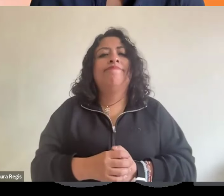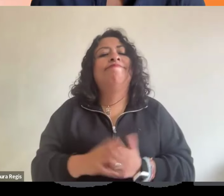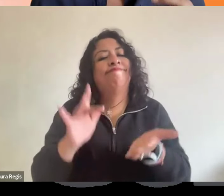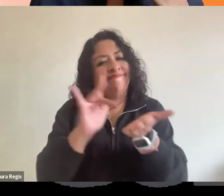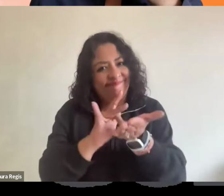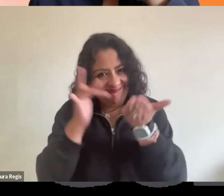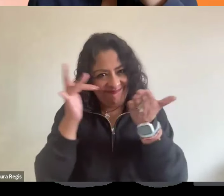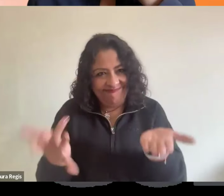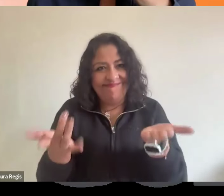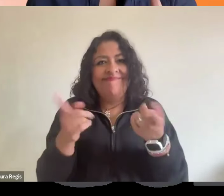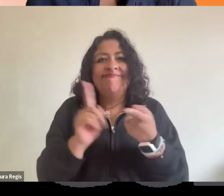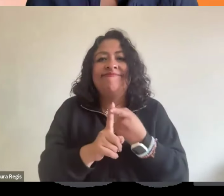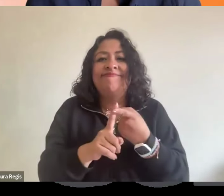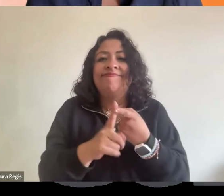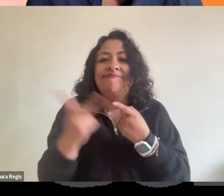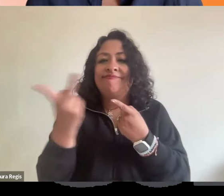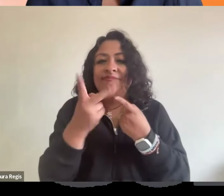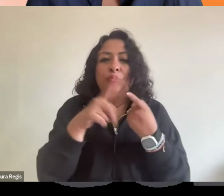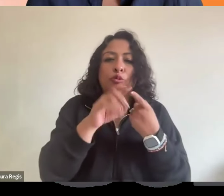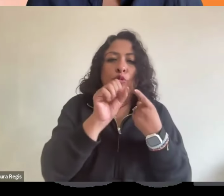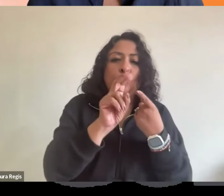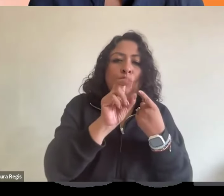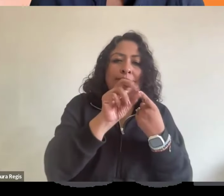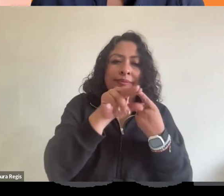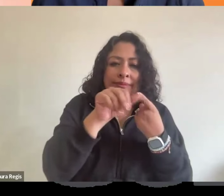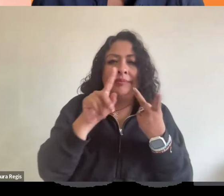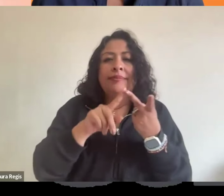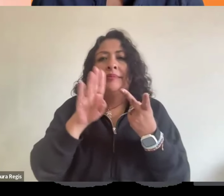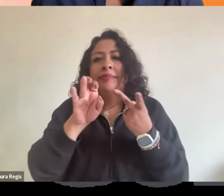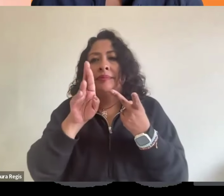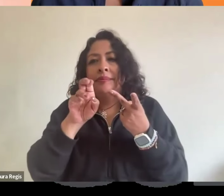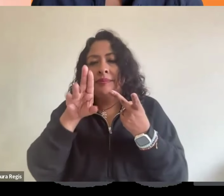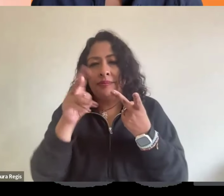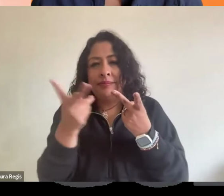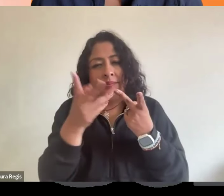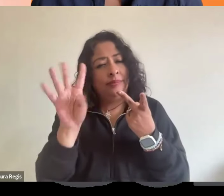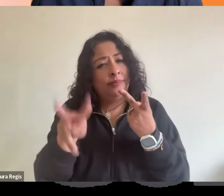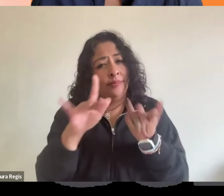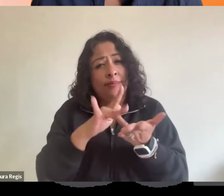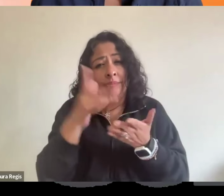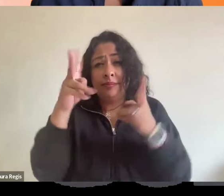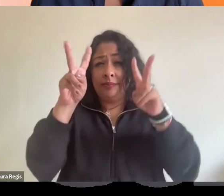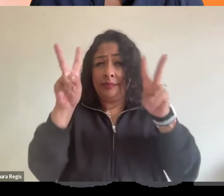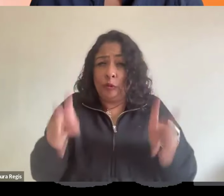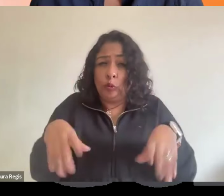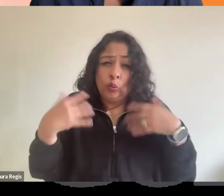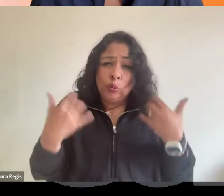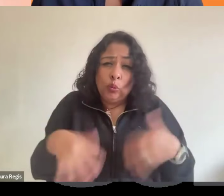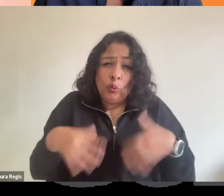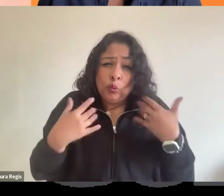Muchísimas gracias tanto a Susana Mejía como a Berenice Trujillo. La verdad es que el tema